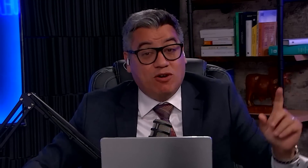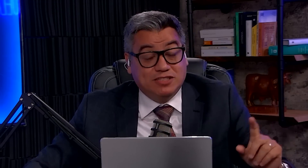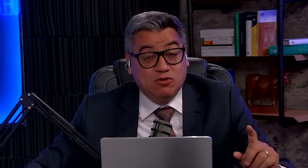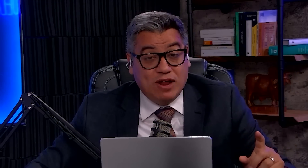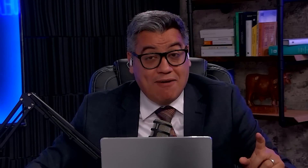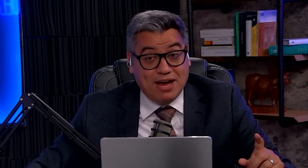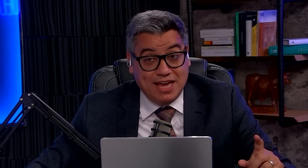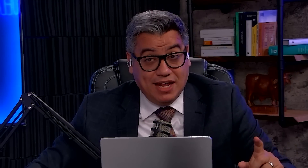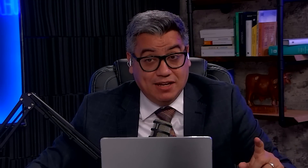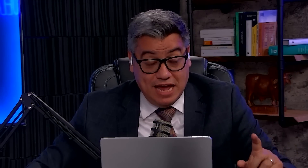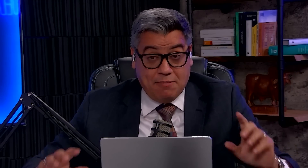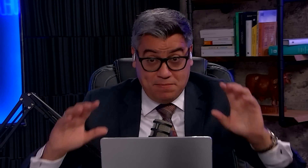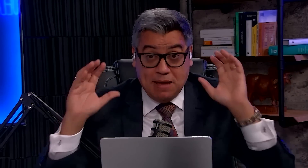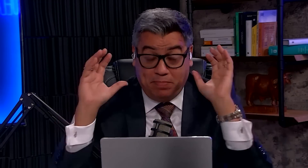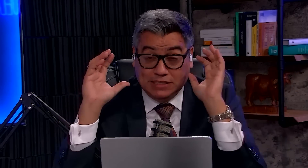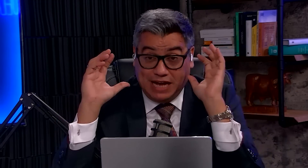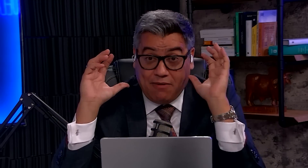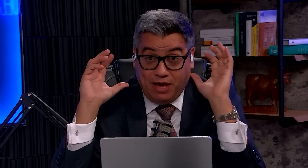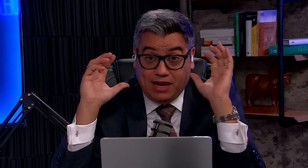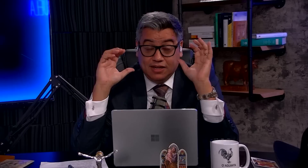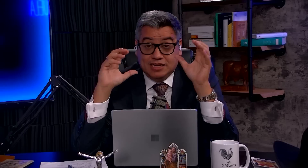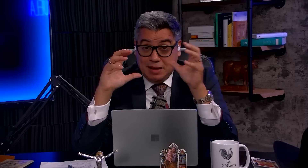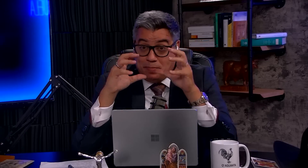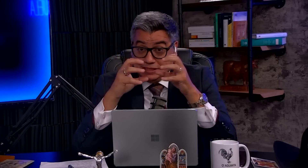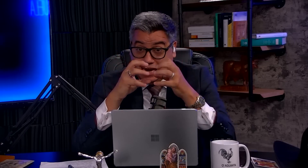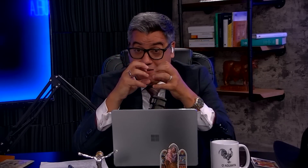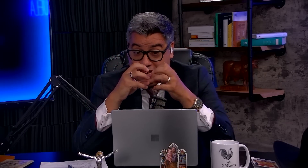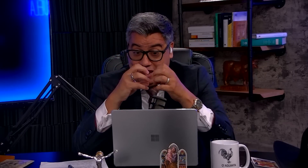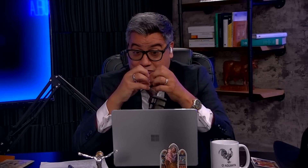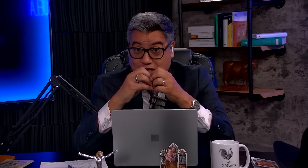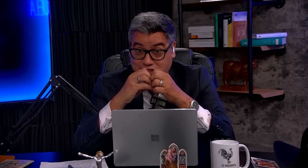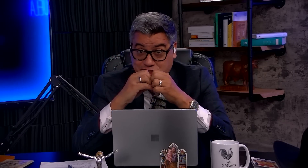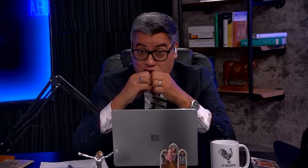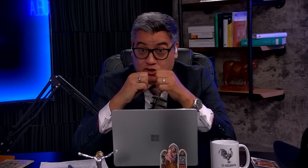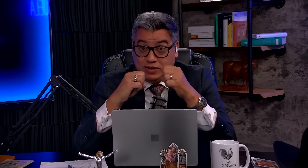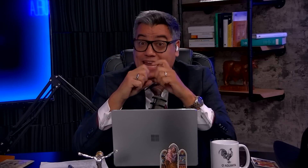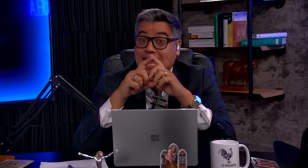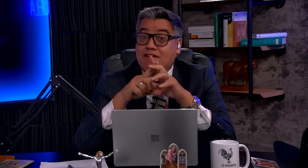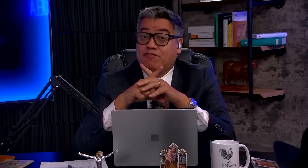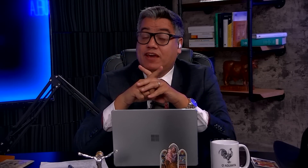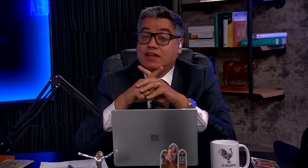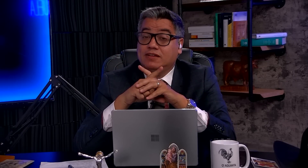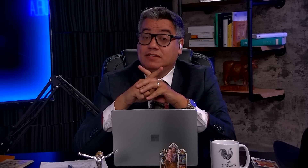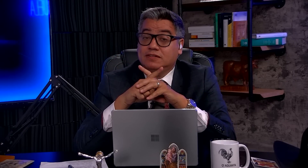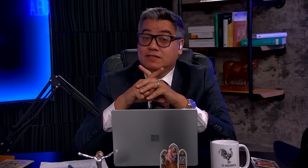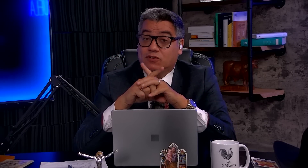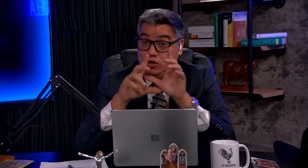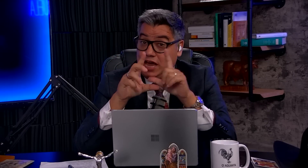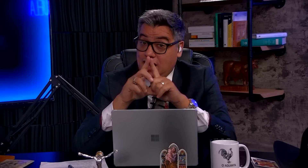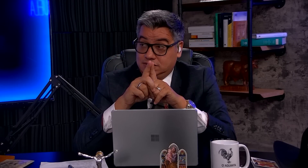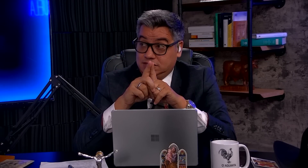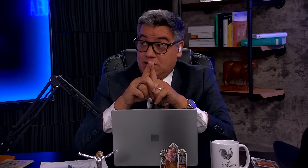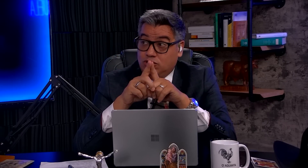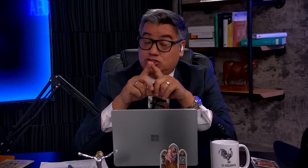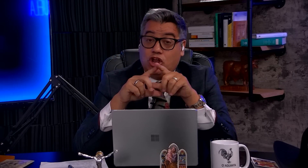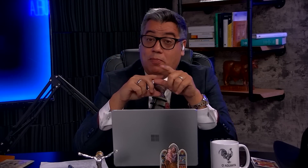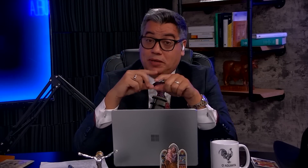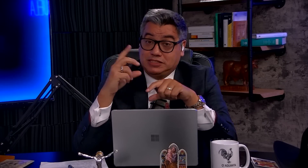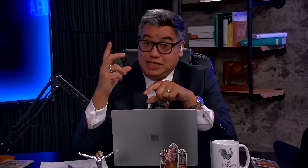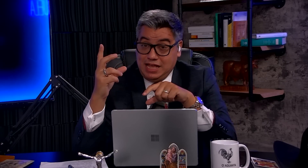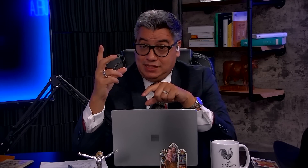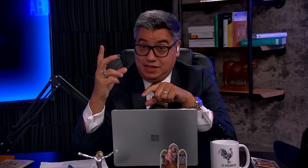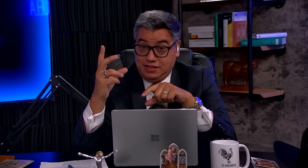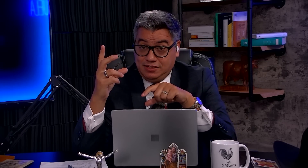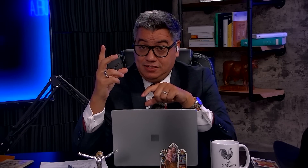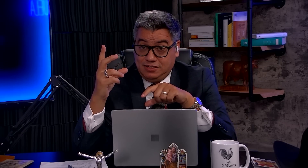jefe lo aseguraba Ayer ya ya empiezan a ver ya empiezan a ver la fracción el jefe Oigan ya no es solo el